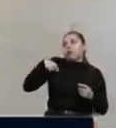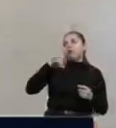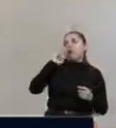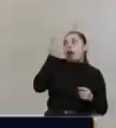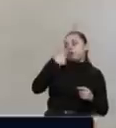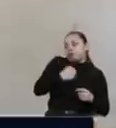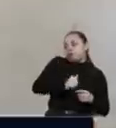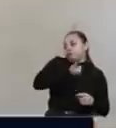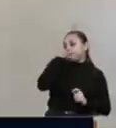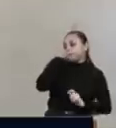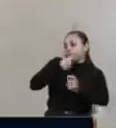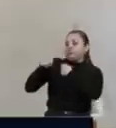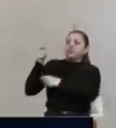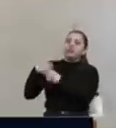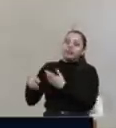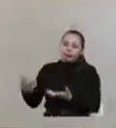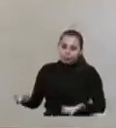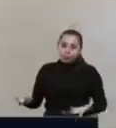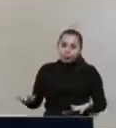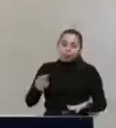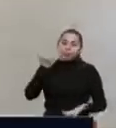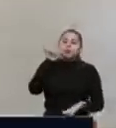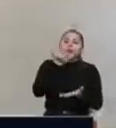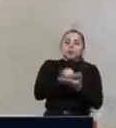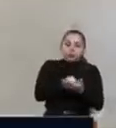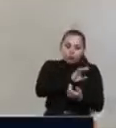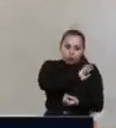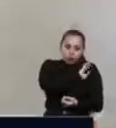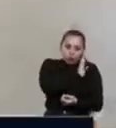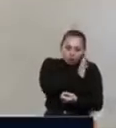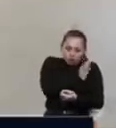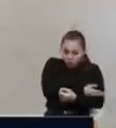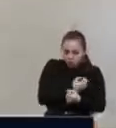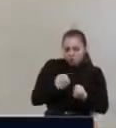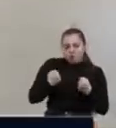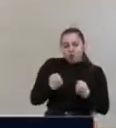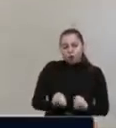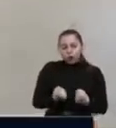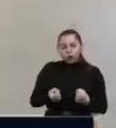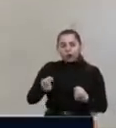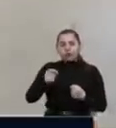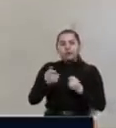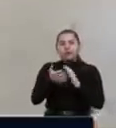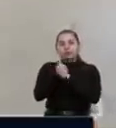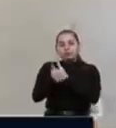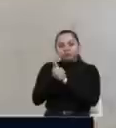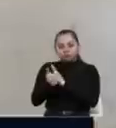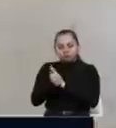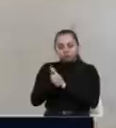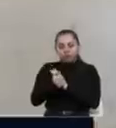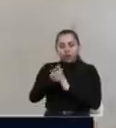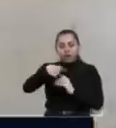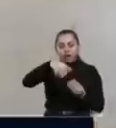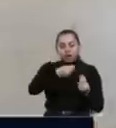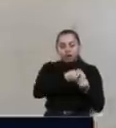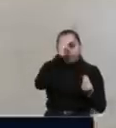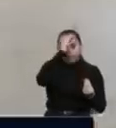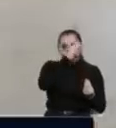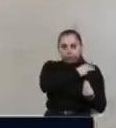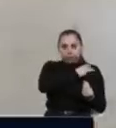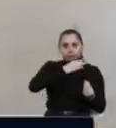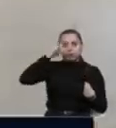Y es entonces también que con todo este fortalecimiento en las capacidades de la fuerza pública